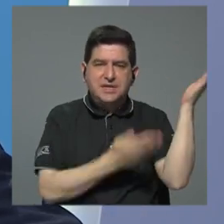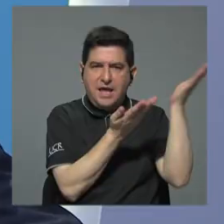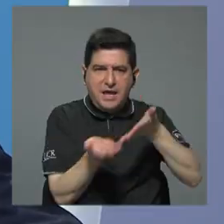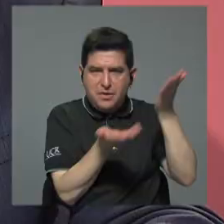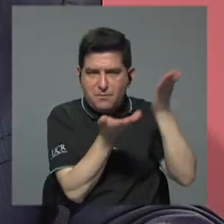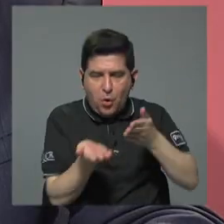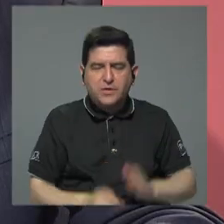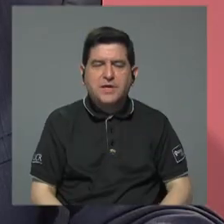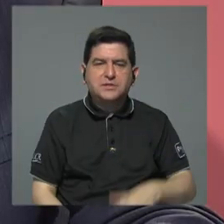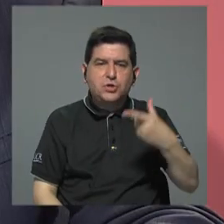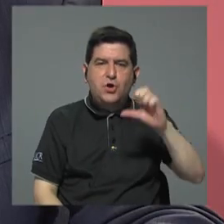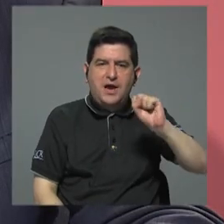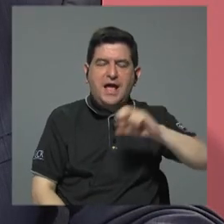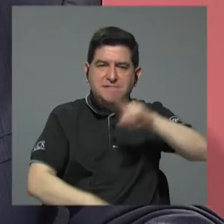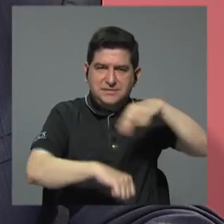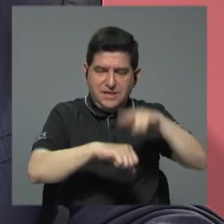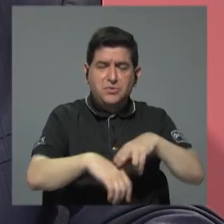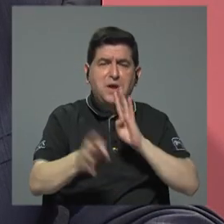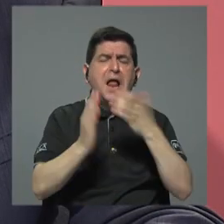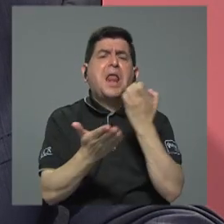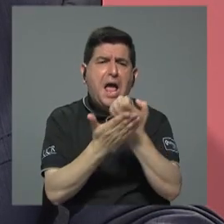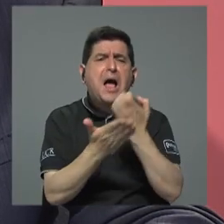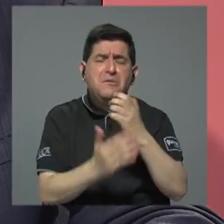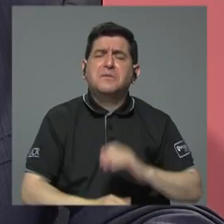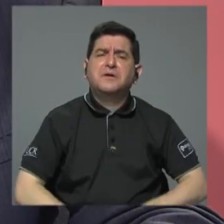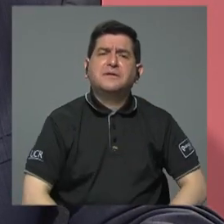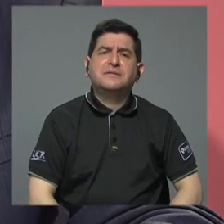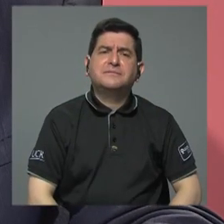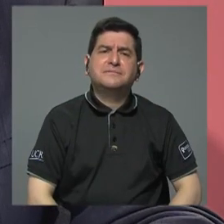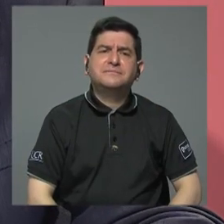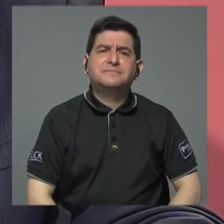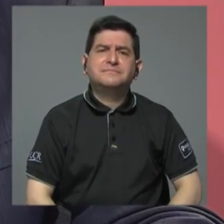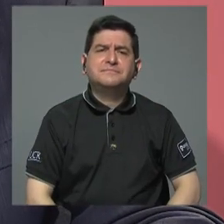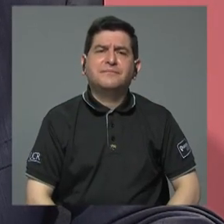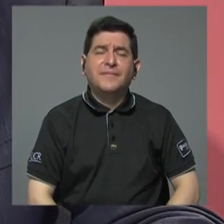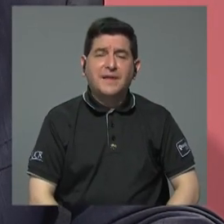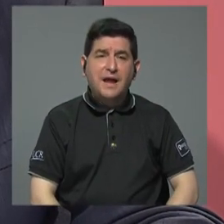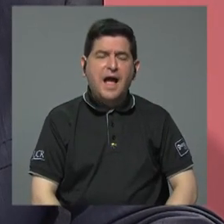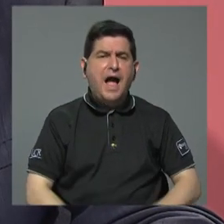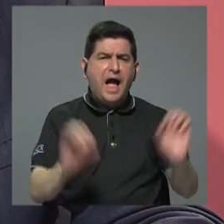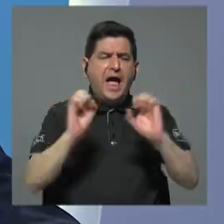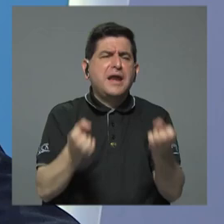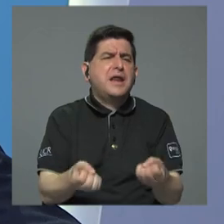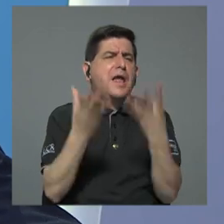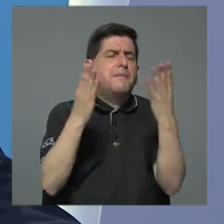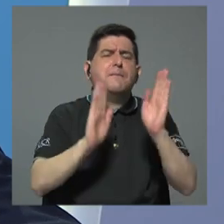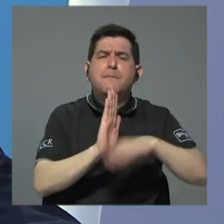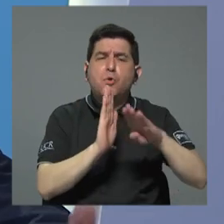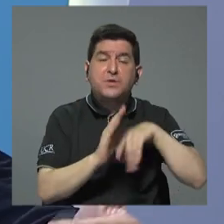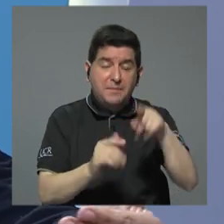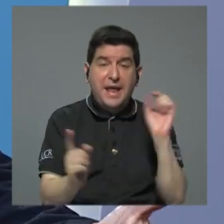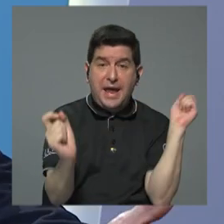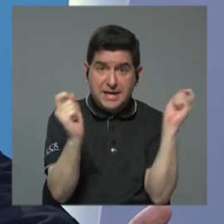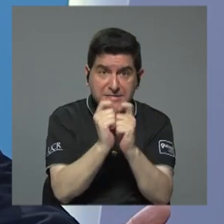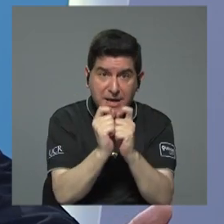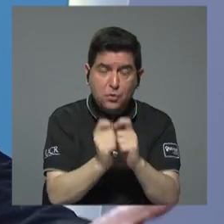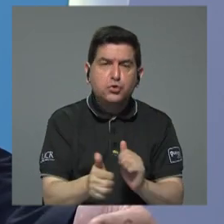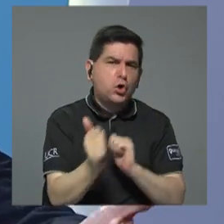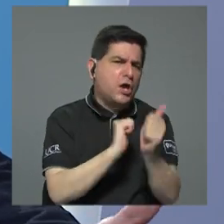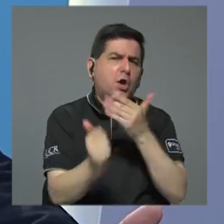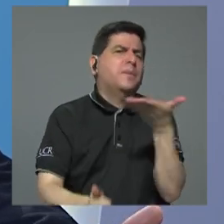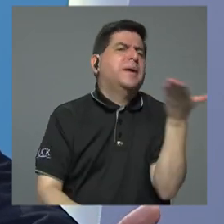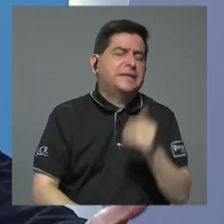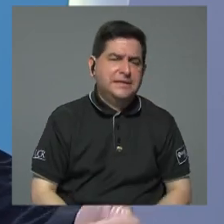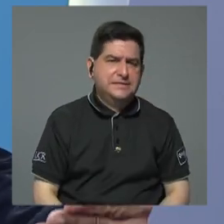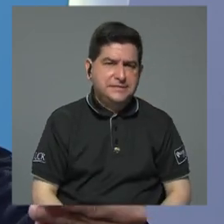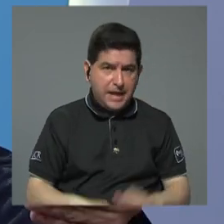gas natural. Hablemos de economía. Necesitamos energía abundante y barata. Ese es el punto. Hablemos de competitividad. Esto